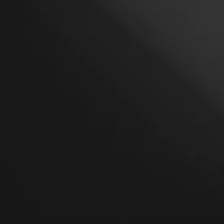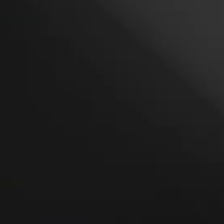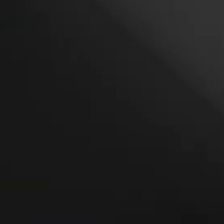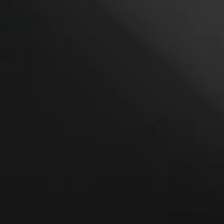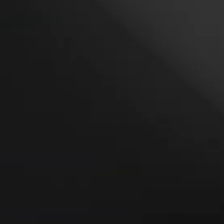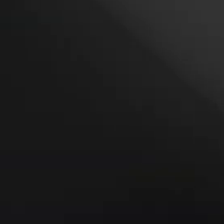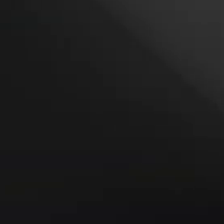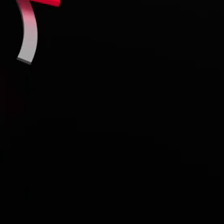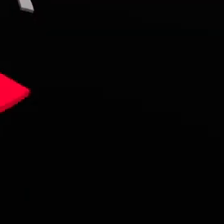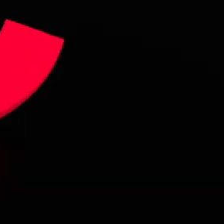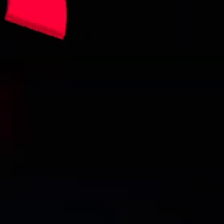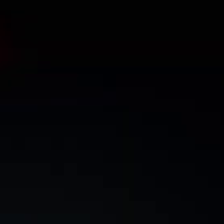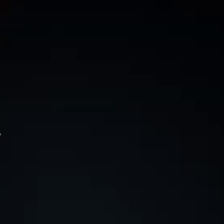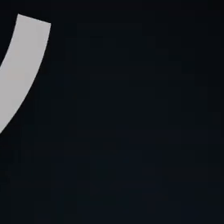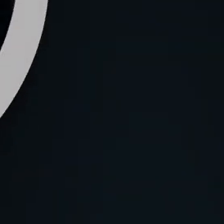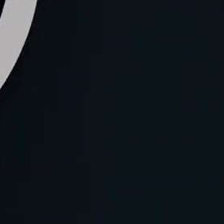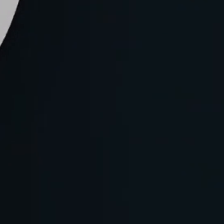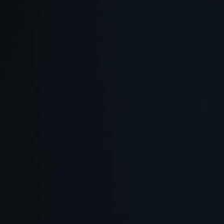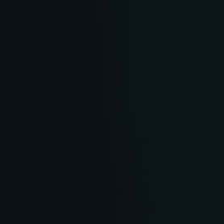ah